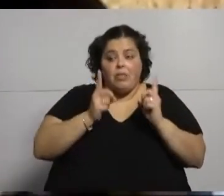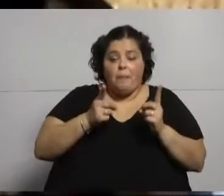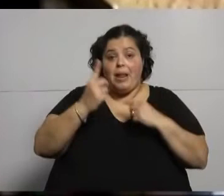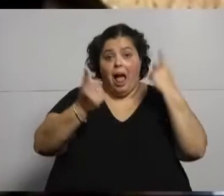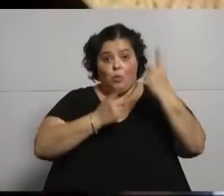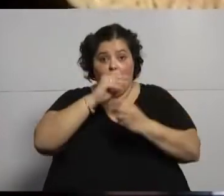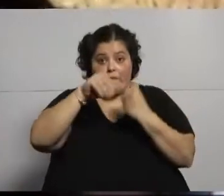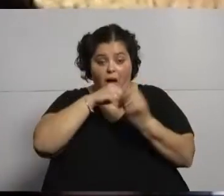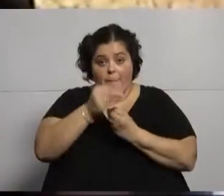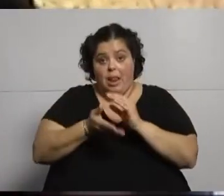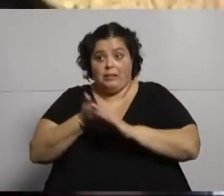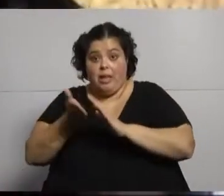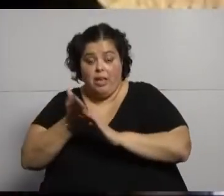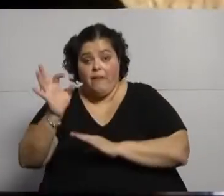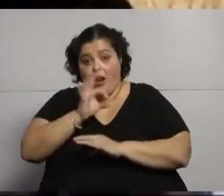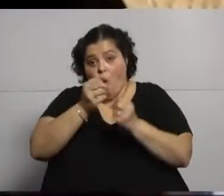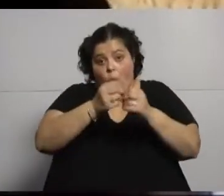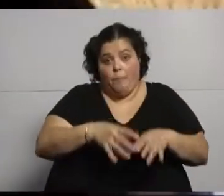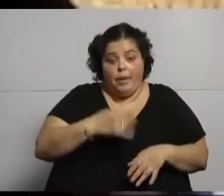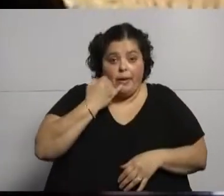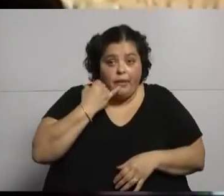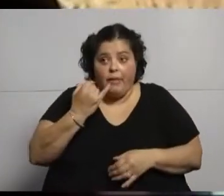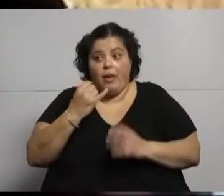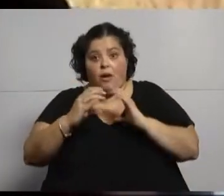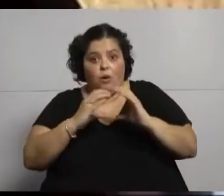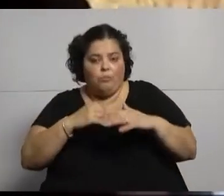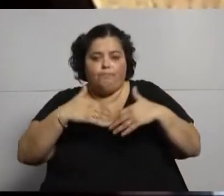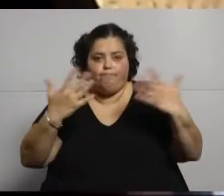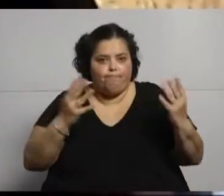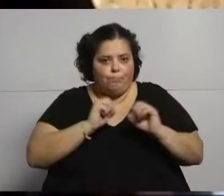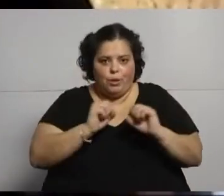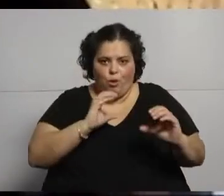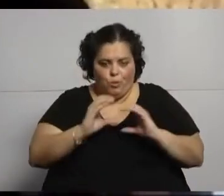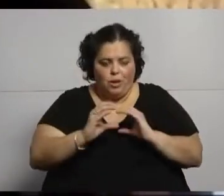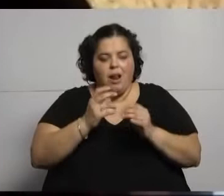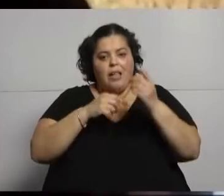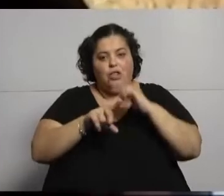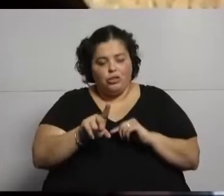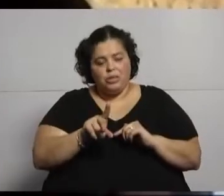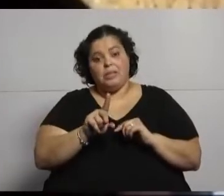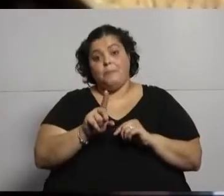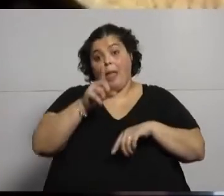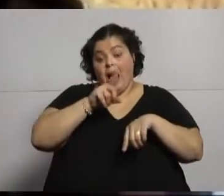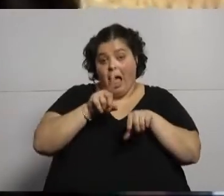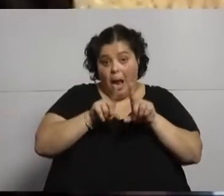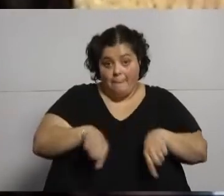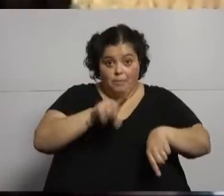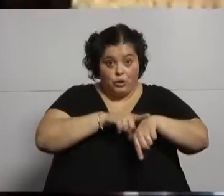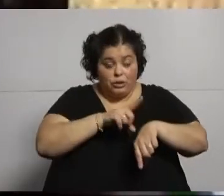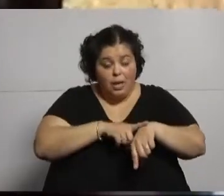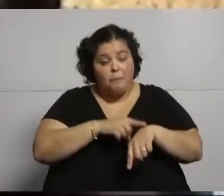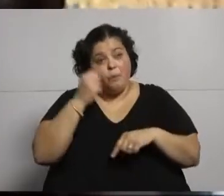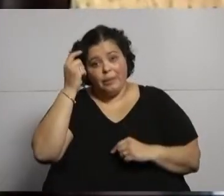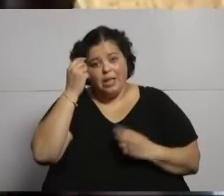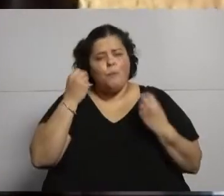barrios o que perdían sus teléfonos o sus maneras de vinculación. y al mismo tiempo íbamos pensando qué cosas íbamos a